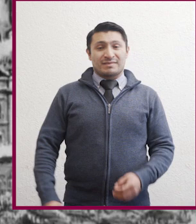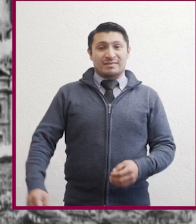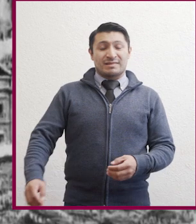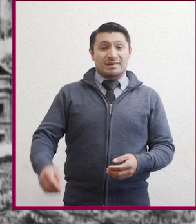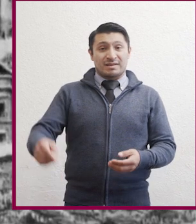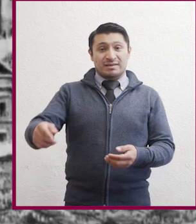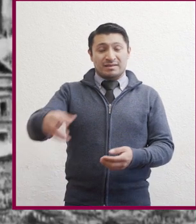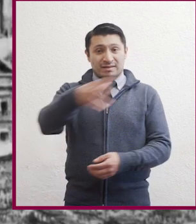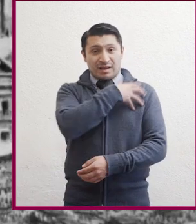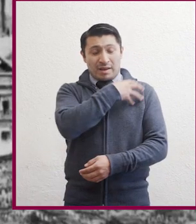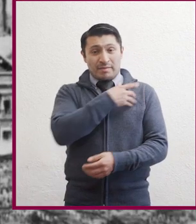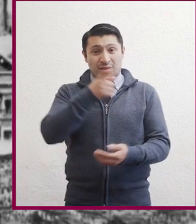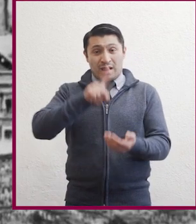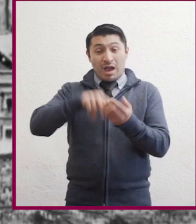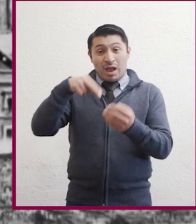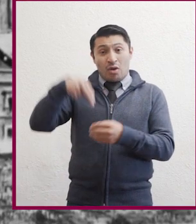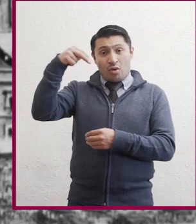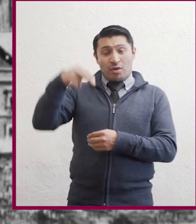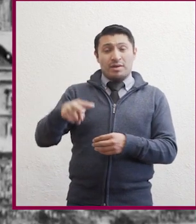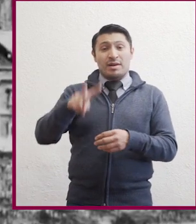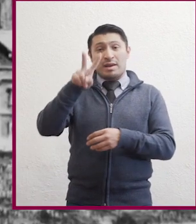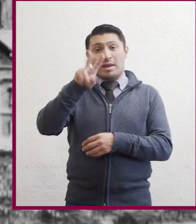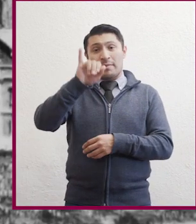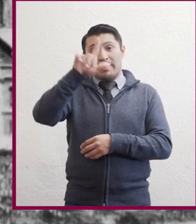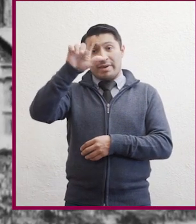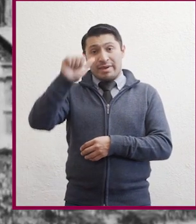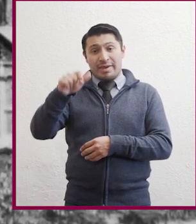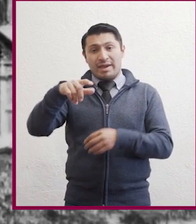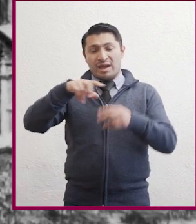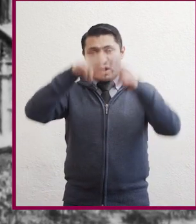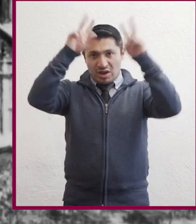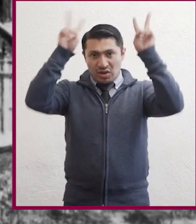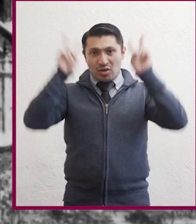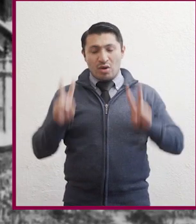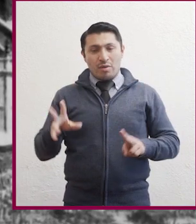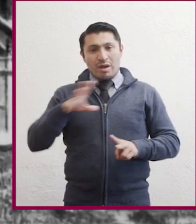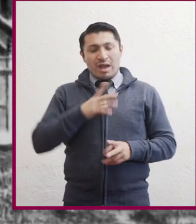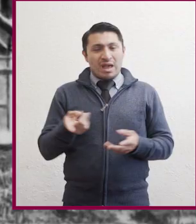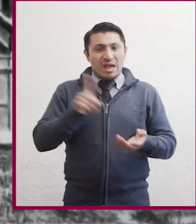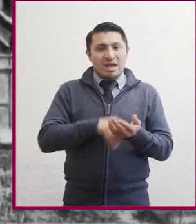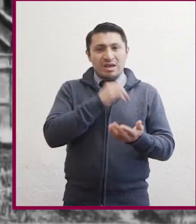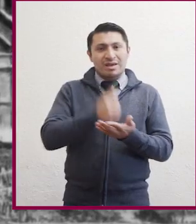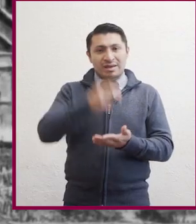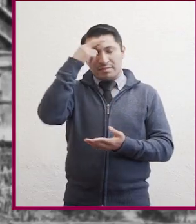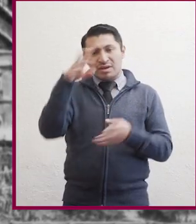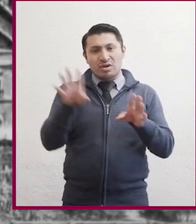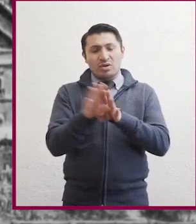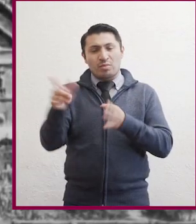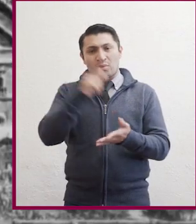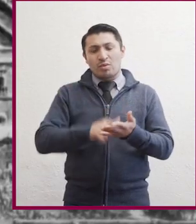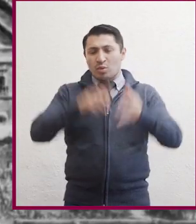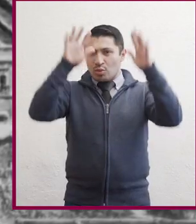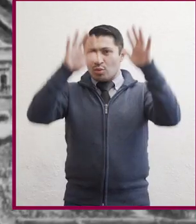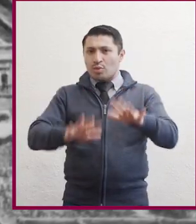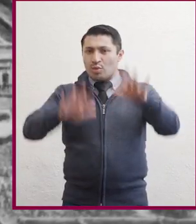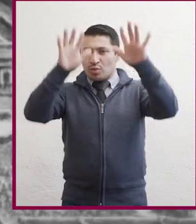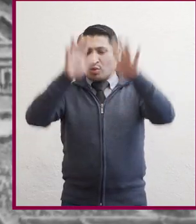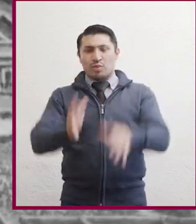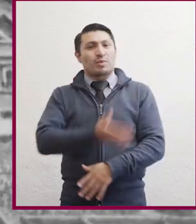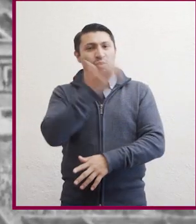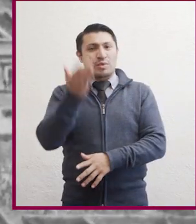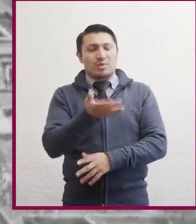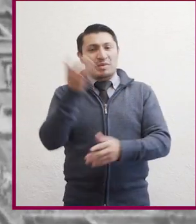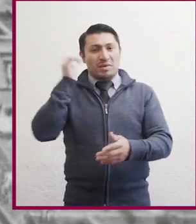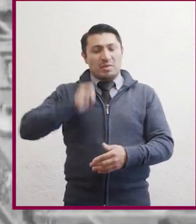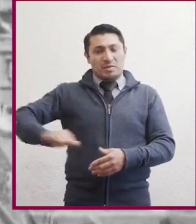Ubicada en el norte de la capital, la Villa de Guadalupe ha estado ligada a la Ciudad de México como un lugar de culto y fervor popular